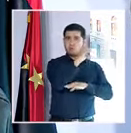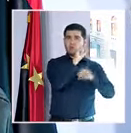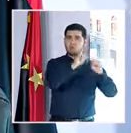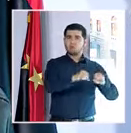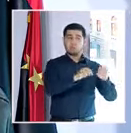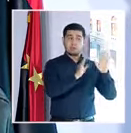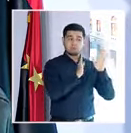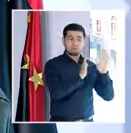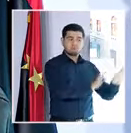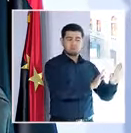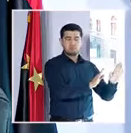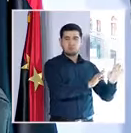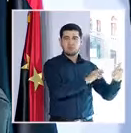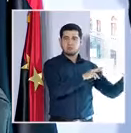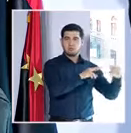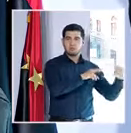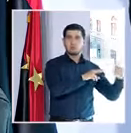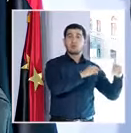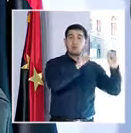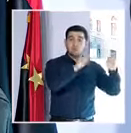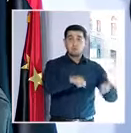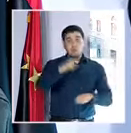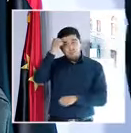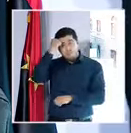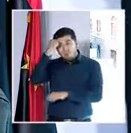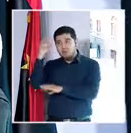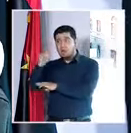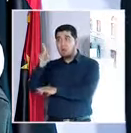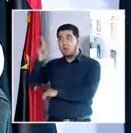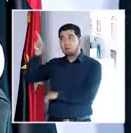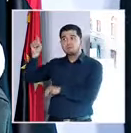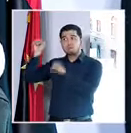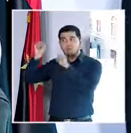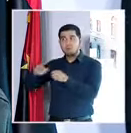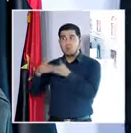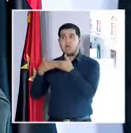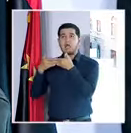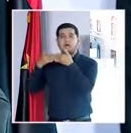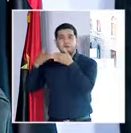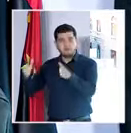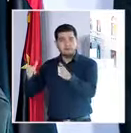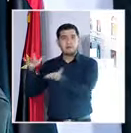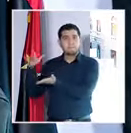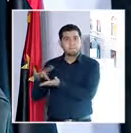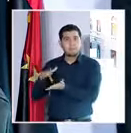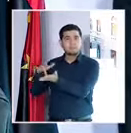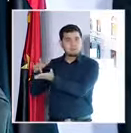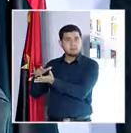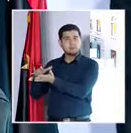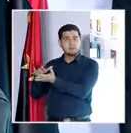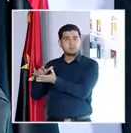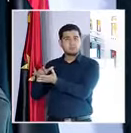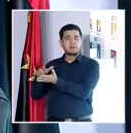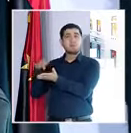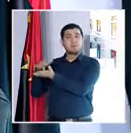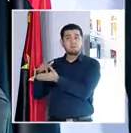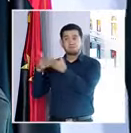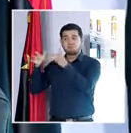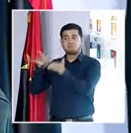suspenda el concurso y los maestros puedan tener oportunidad de participar en el